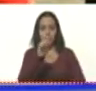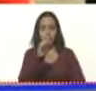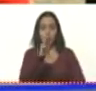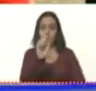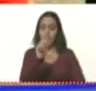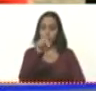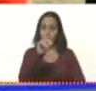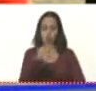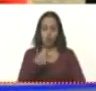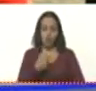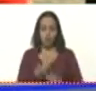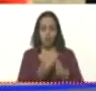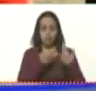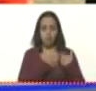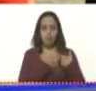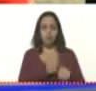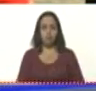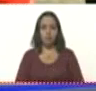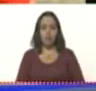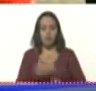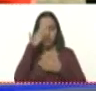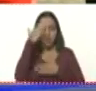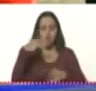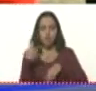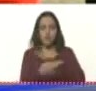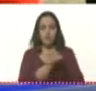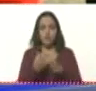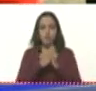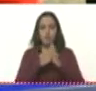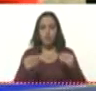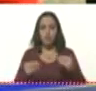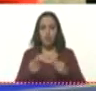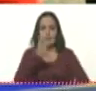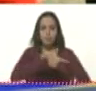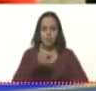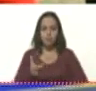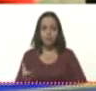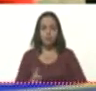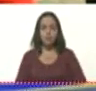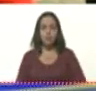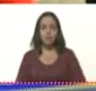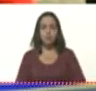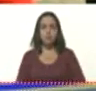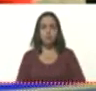represento, un gran saludo revolucionario de todos nuestros compatriotas.